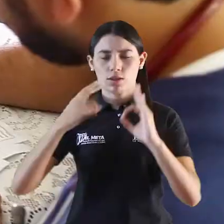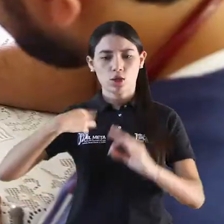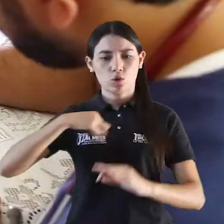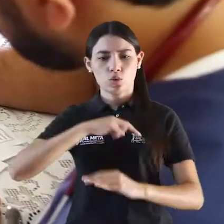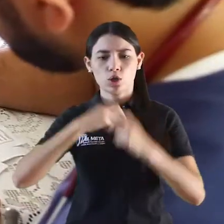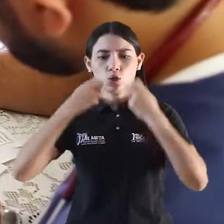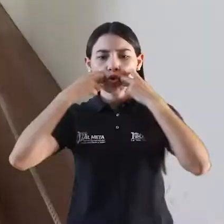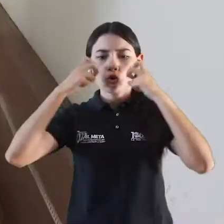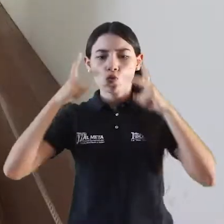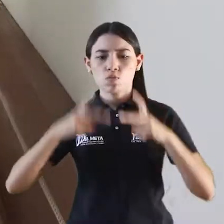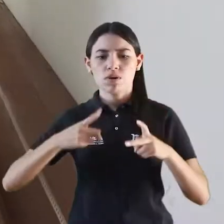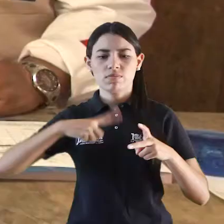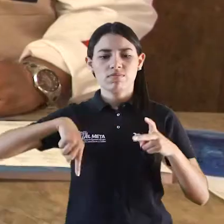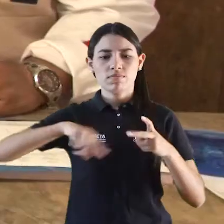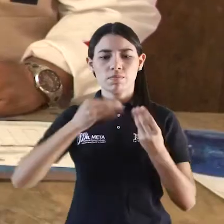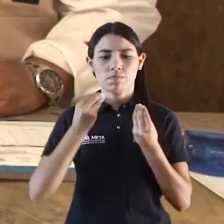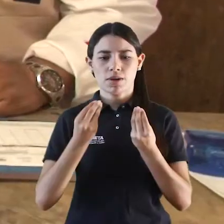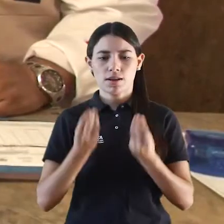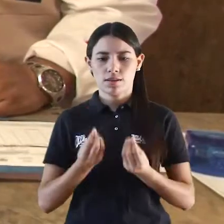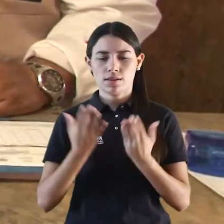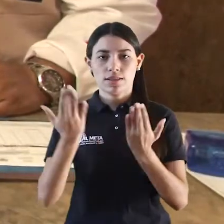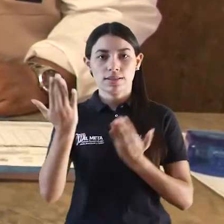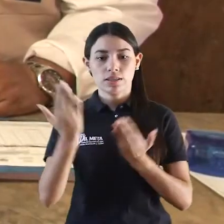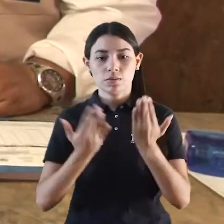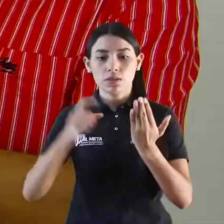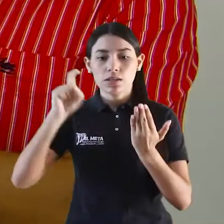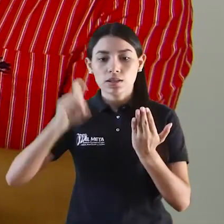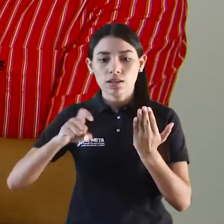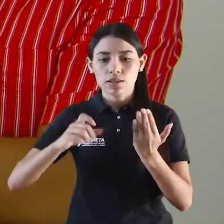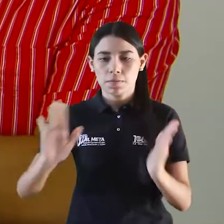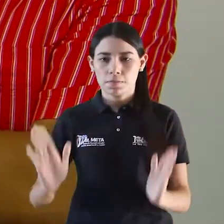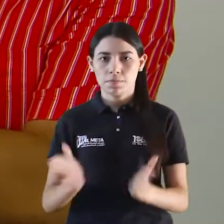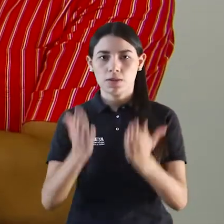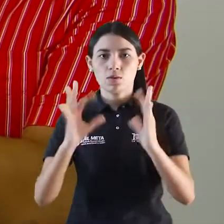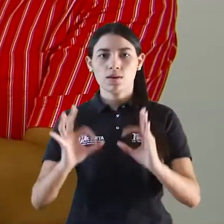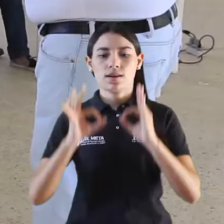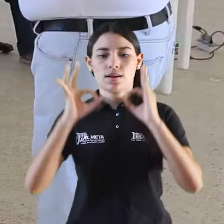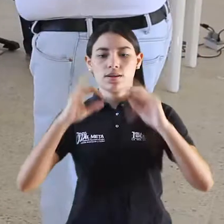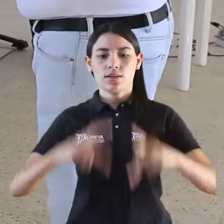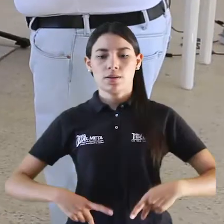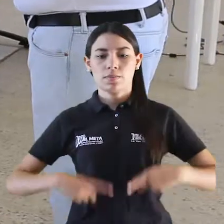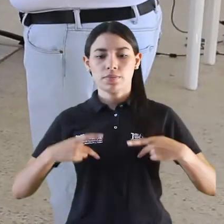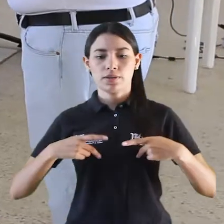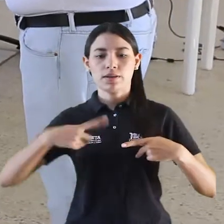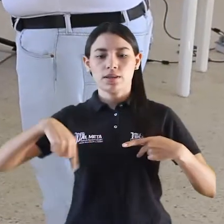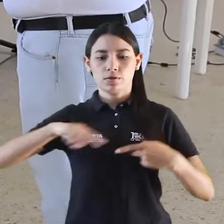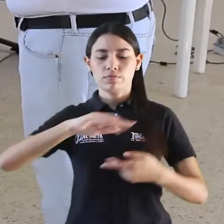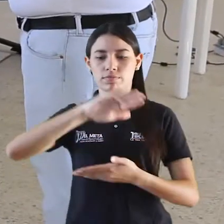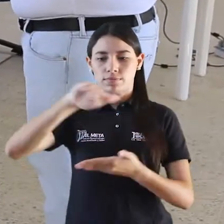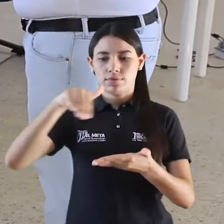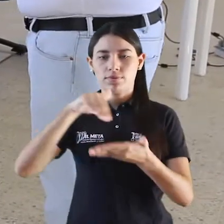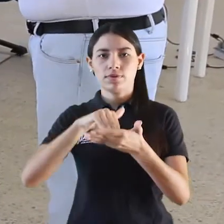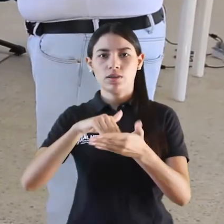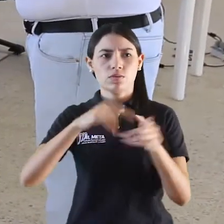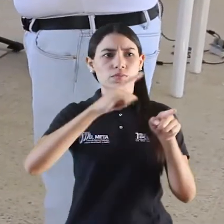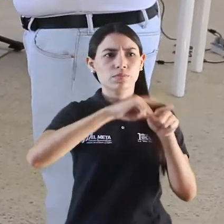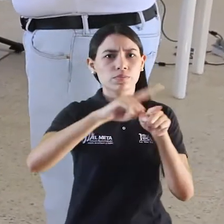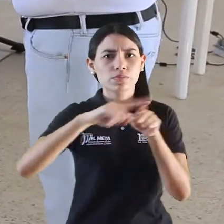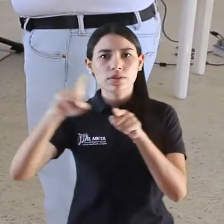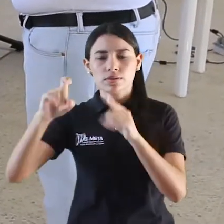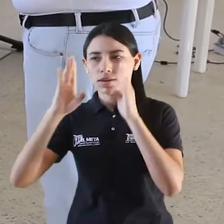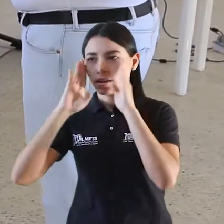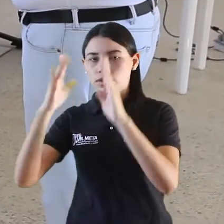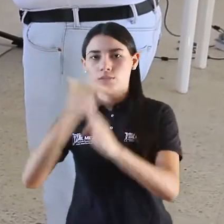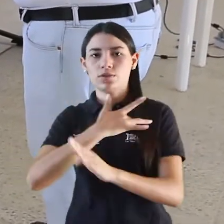indígenas, raizales, afros, habitantes de zonas rurales y urbanas. La misión de nuestra empresa social del